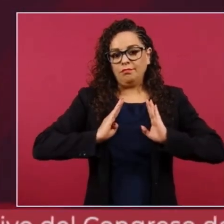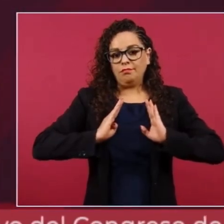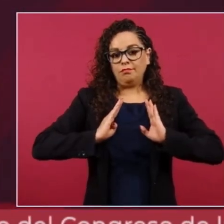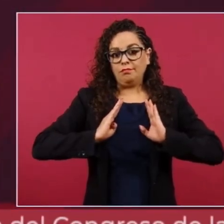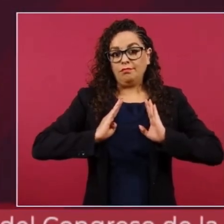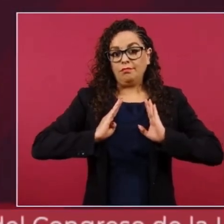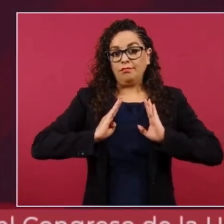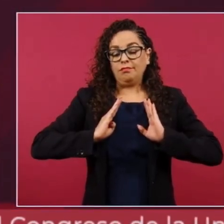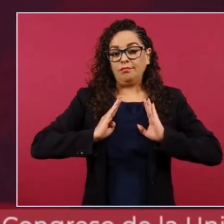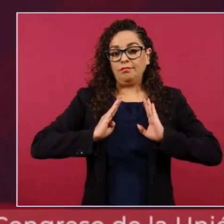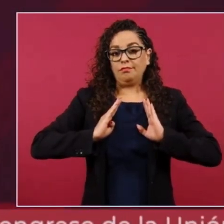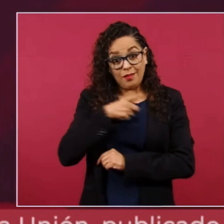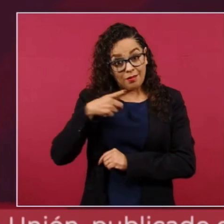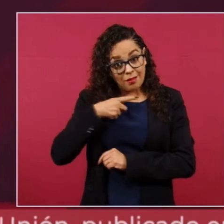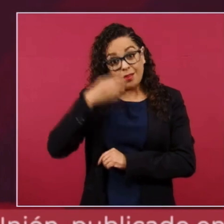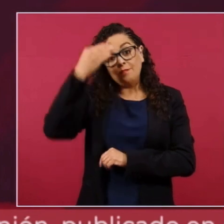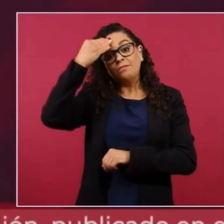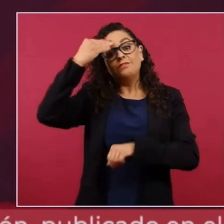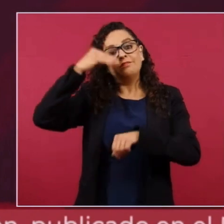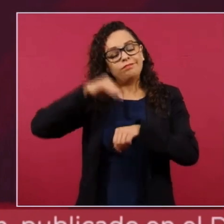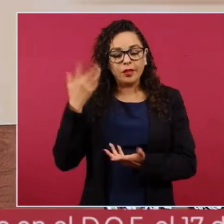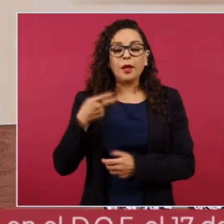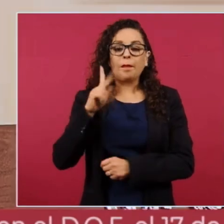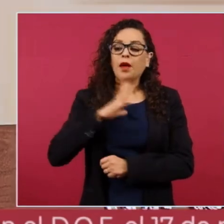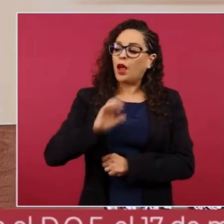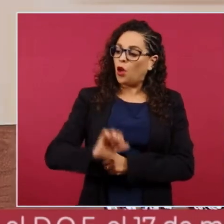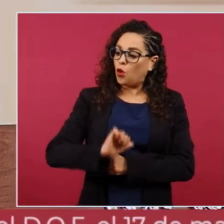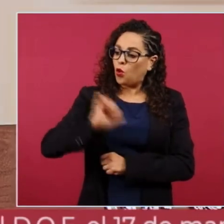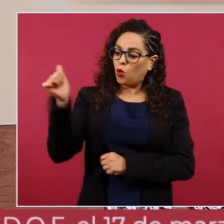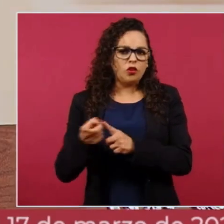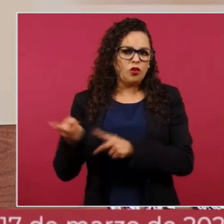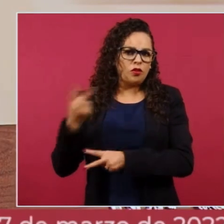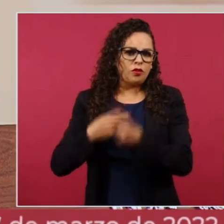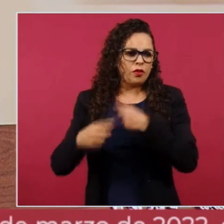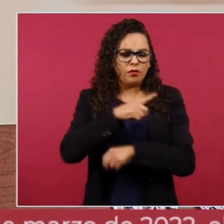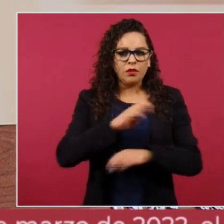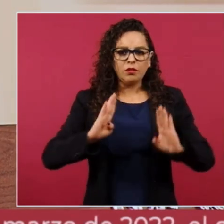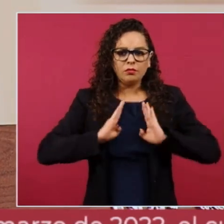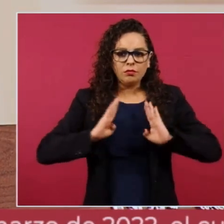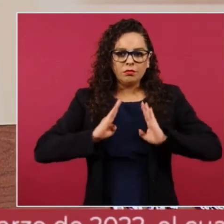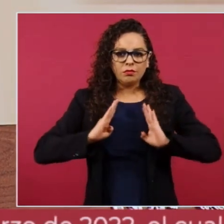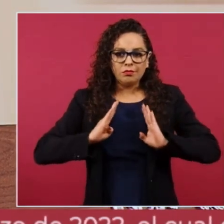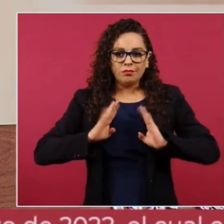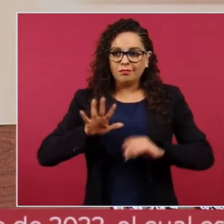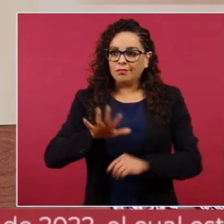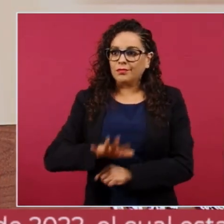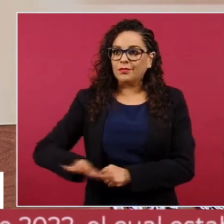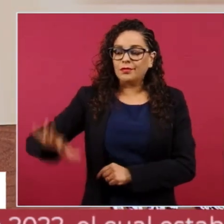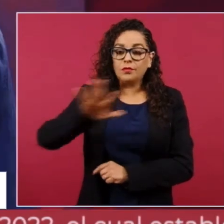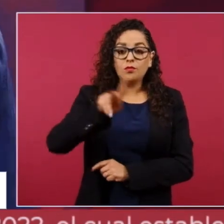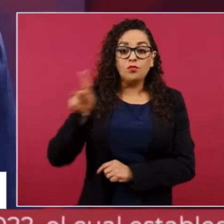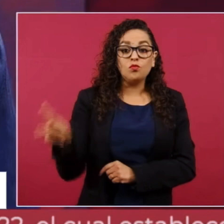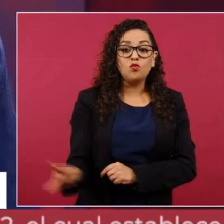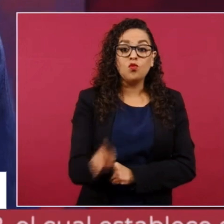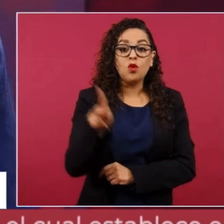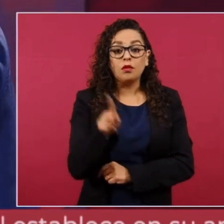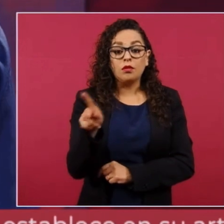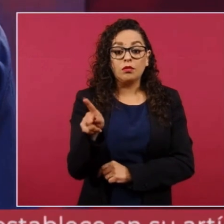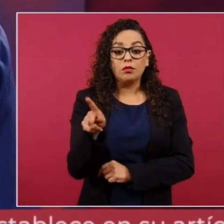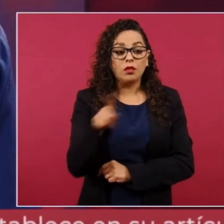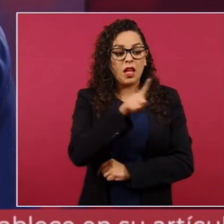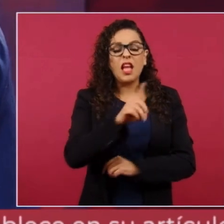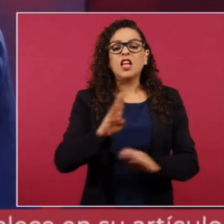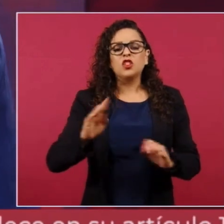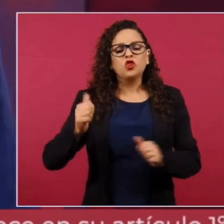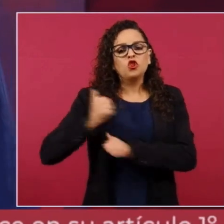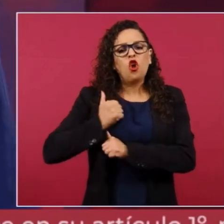hay otros elementos. El ejército viene del pueblo. El soldado es pueblo uniformado.